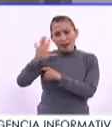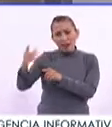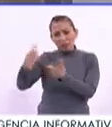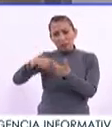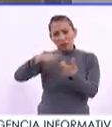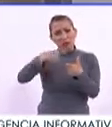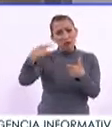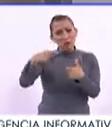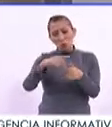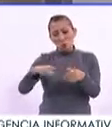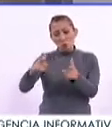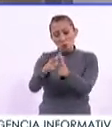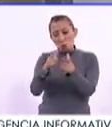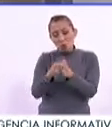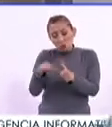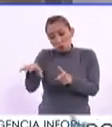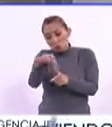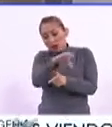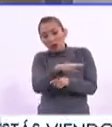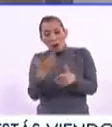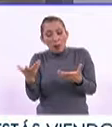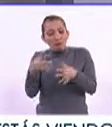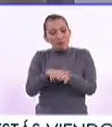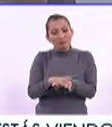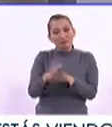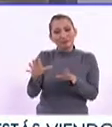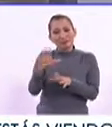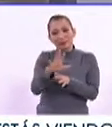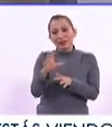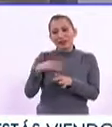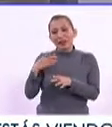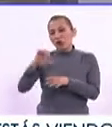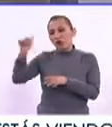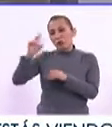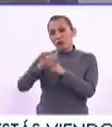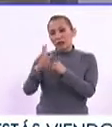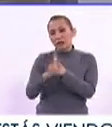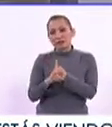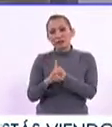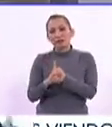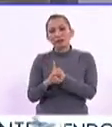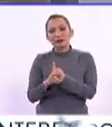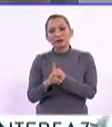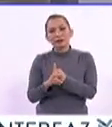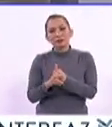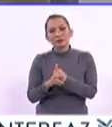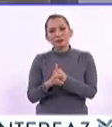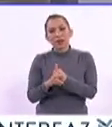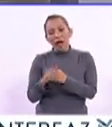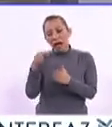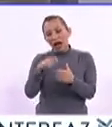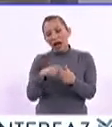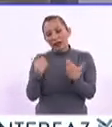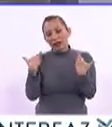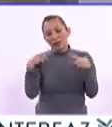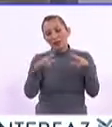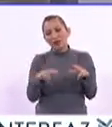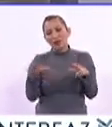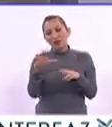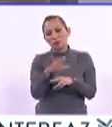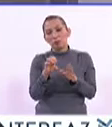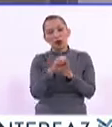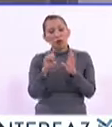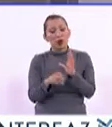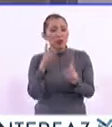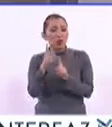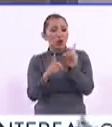multiculturalidad de sus sociedades y la manera en que se integran poblaciones de origen extranjero a instancias de representación como